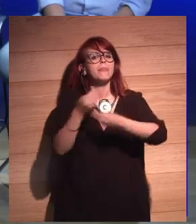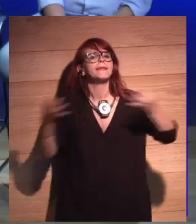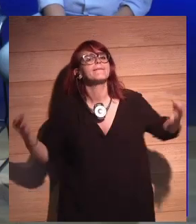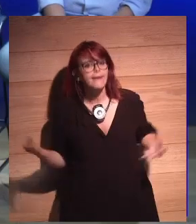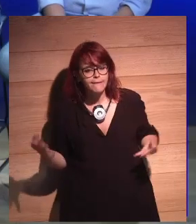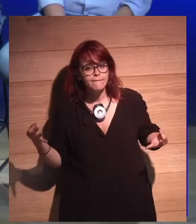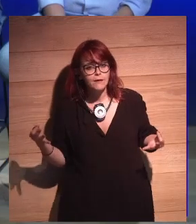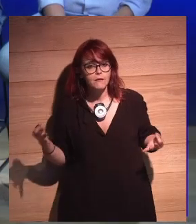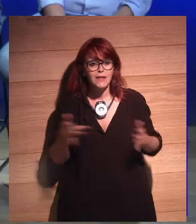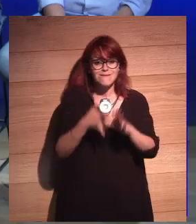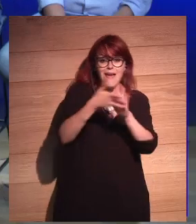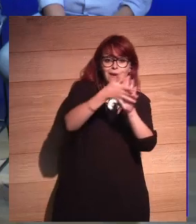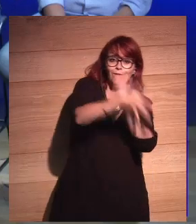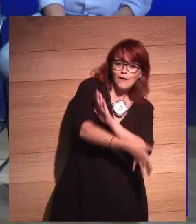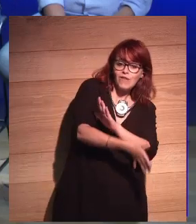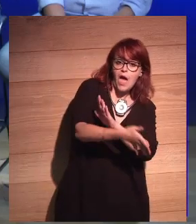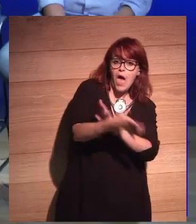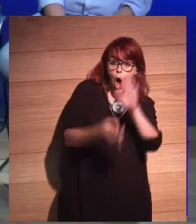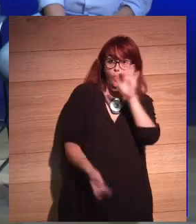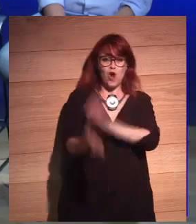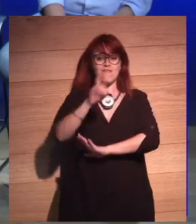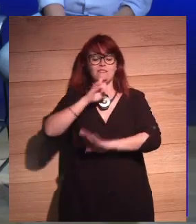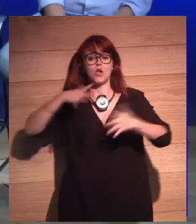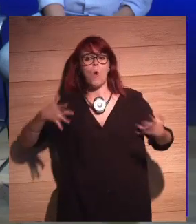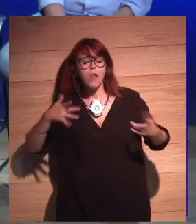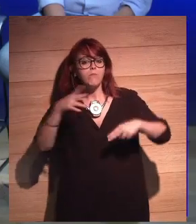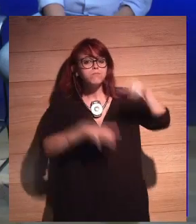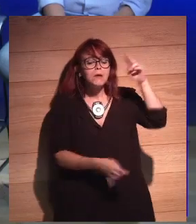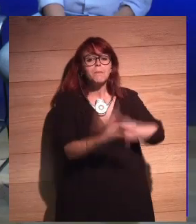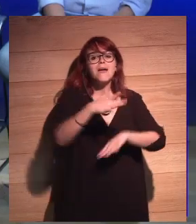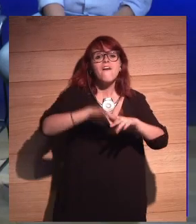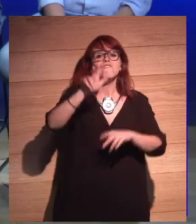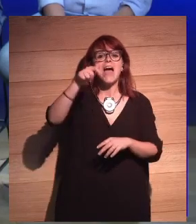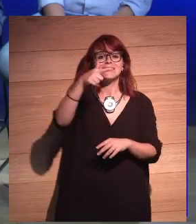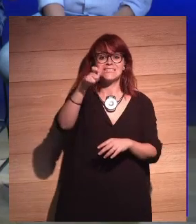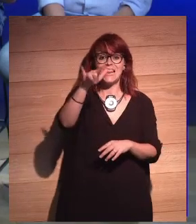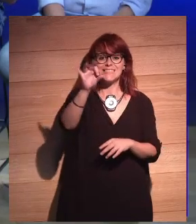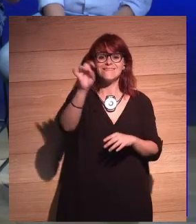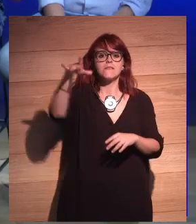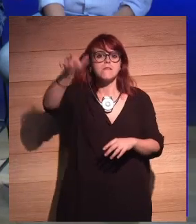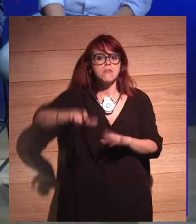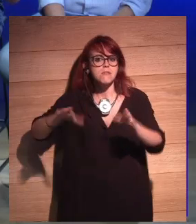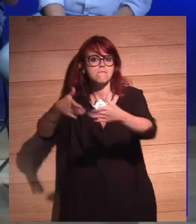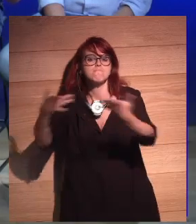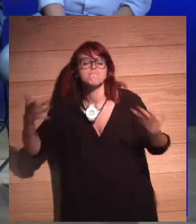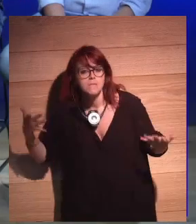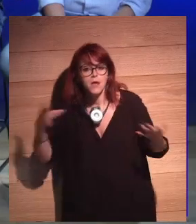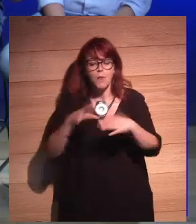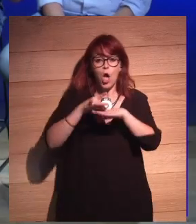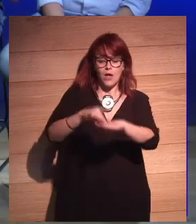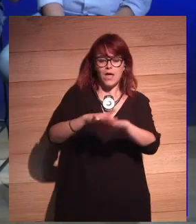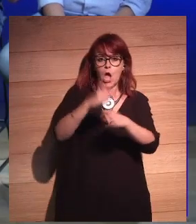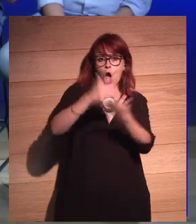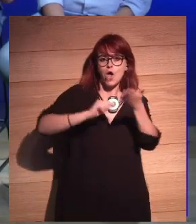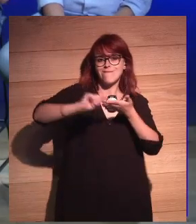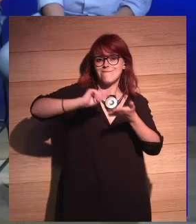Haz la narrativa desde el origen. ¿Por qué nace esta obra? ¿Quién fue Vangelis? tuvo un guión de una obra